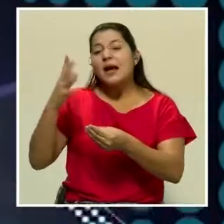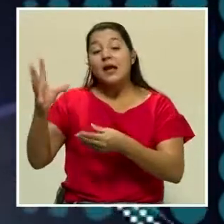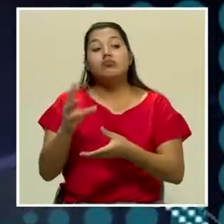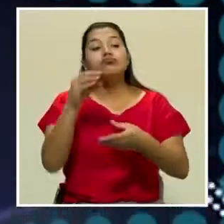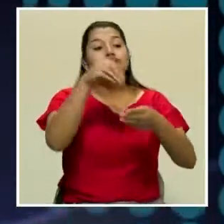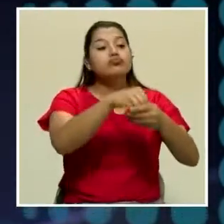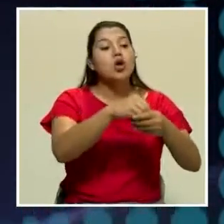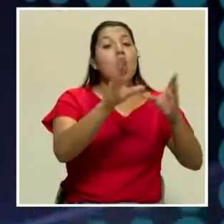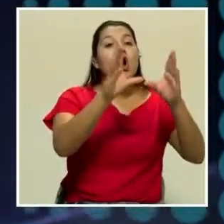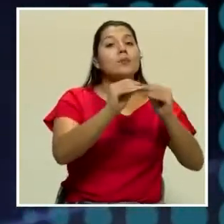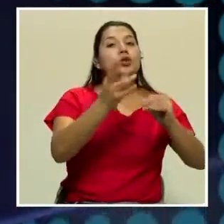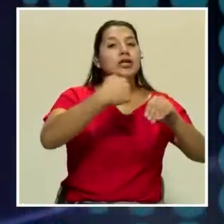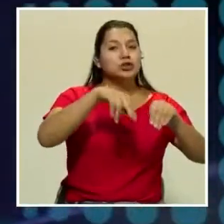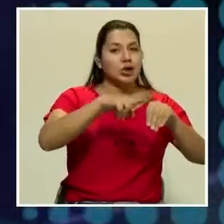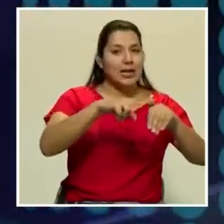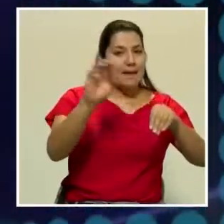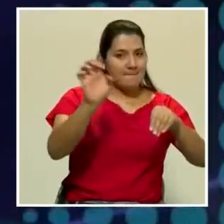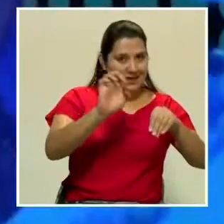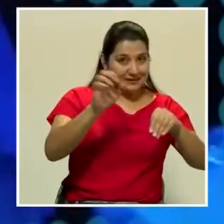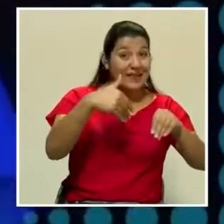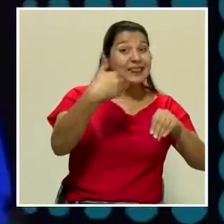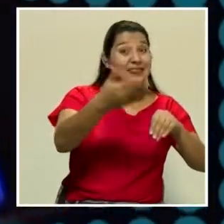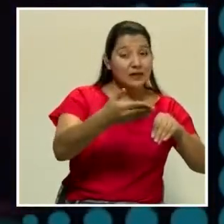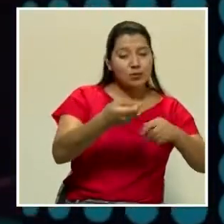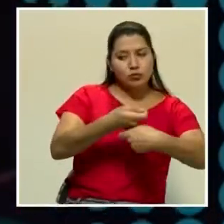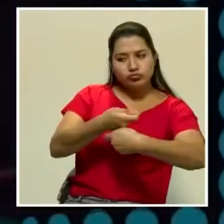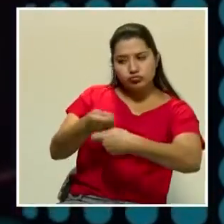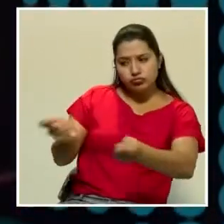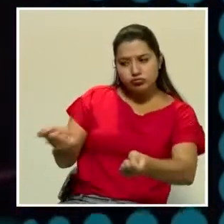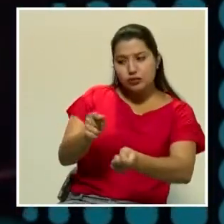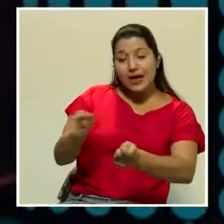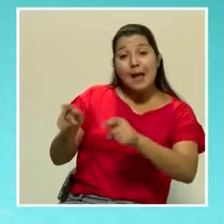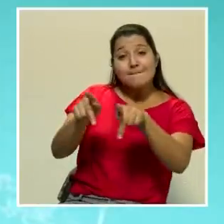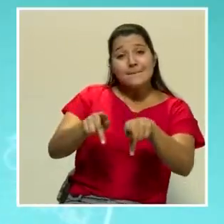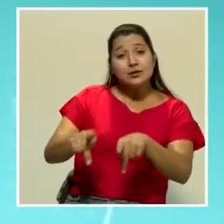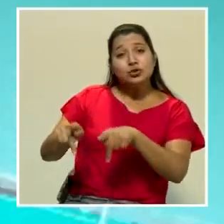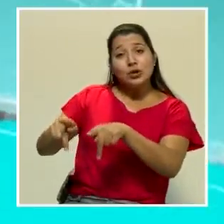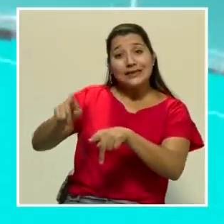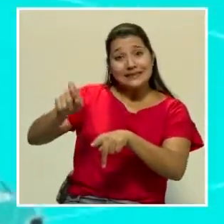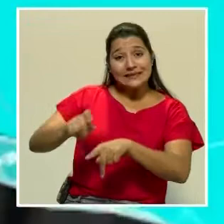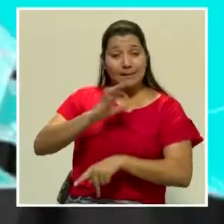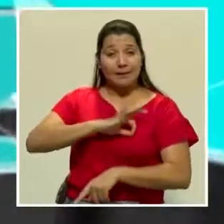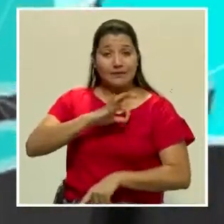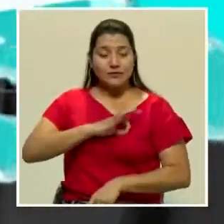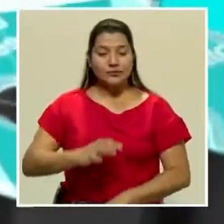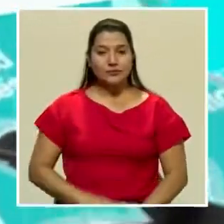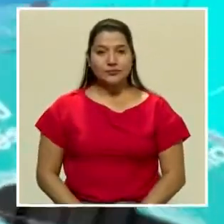y posteriormente será entregado entre las personas beneficiarias.